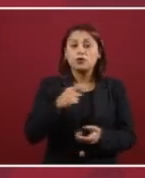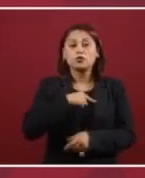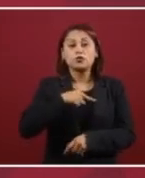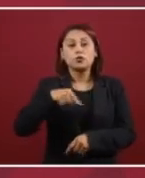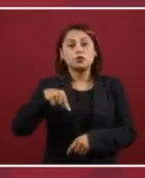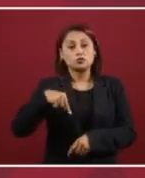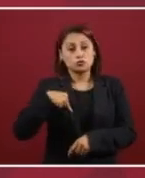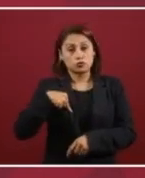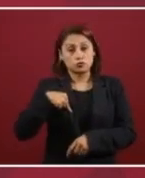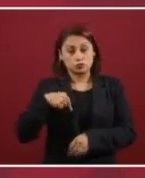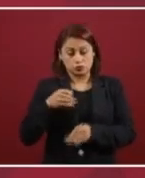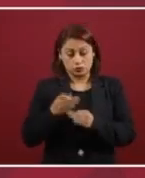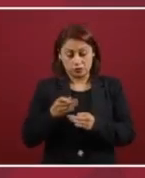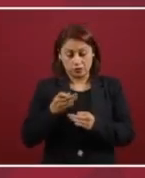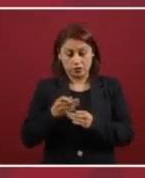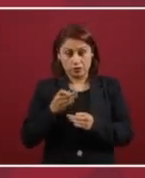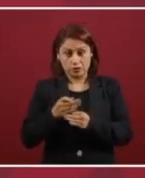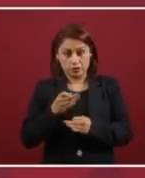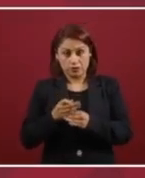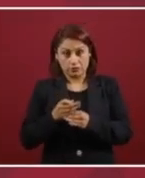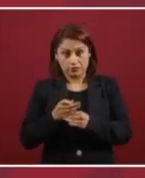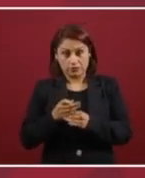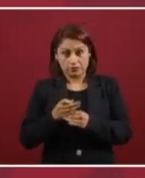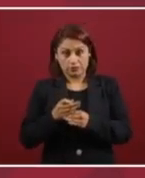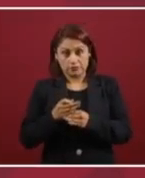ejecutivo a